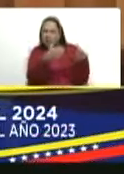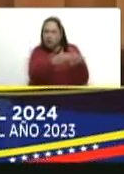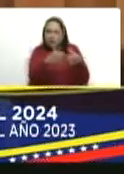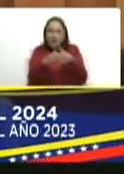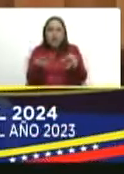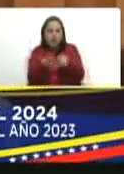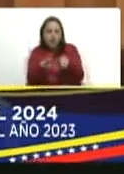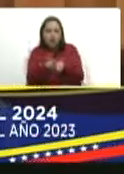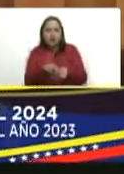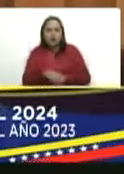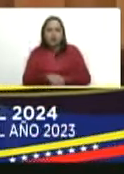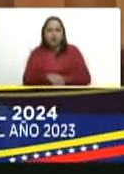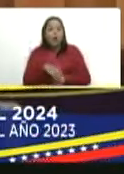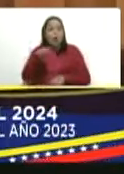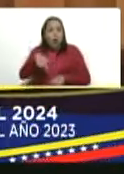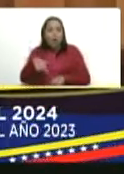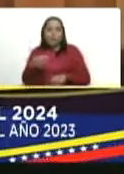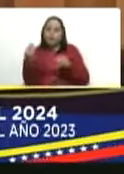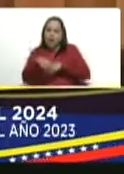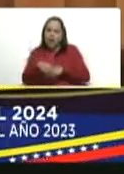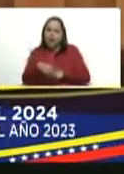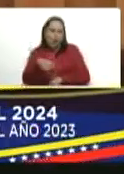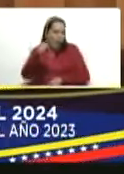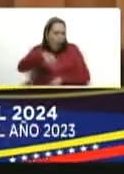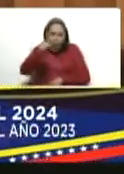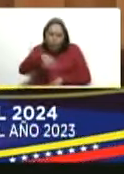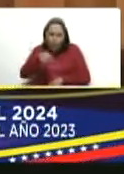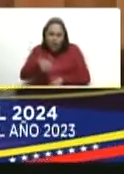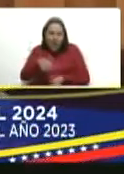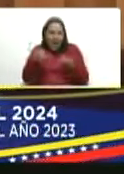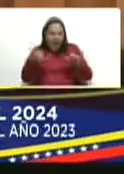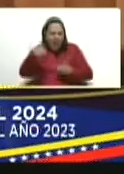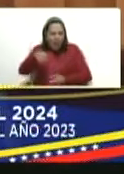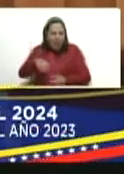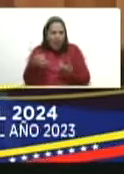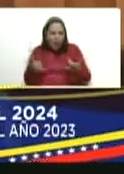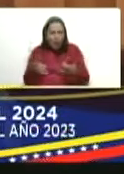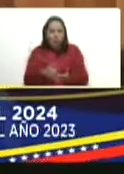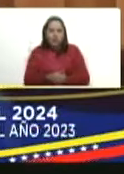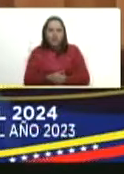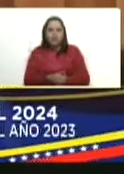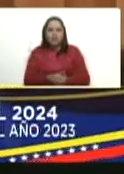esas. Todavía hoy hay muchas reuniones, hoy, ahorita, aquí en caliente donde estamos.